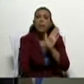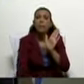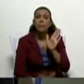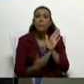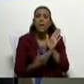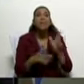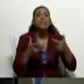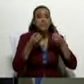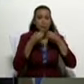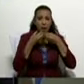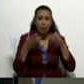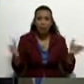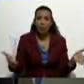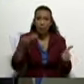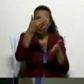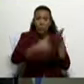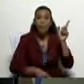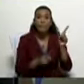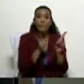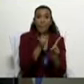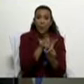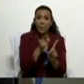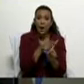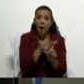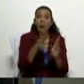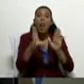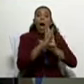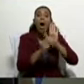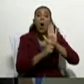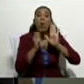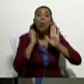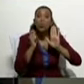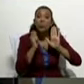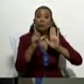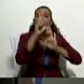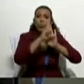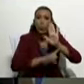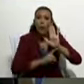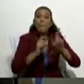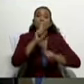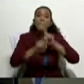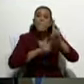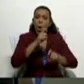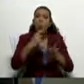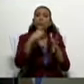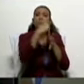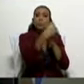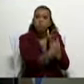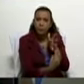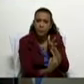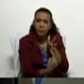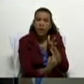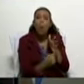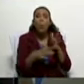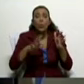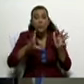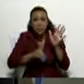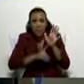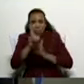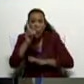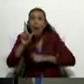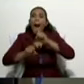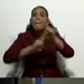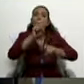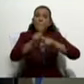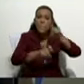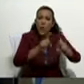Se declara, primero, la constitucionalidad de las preguntas con las que se desarrollará